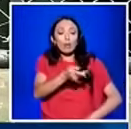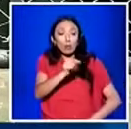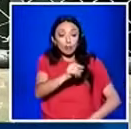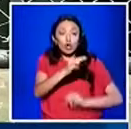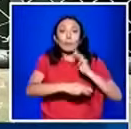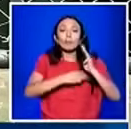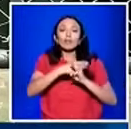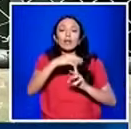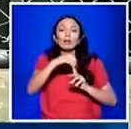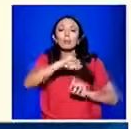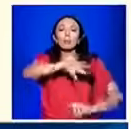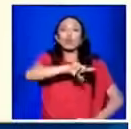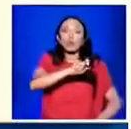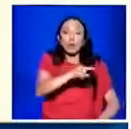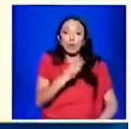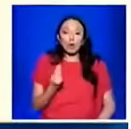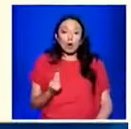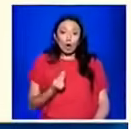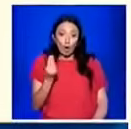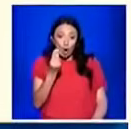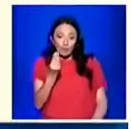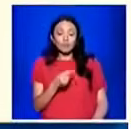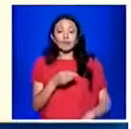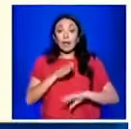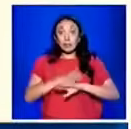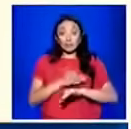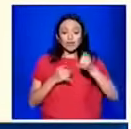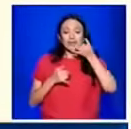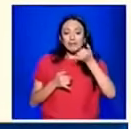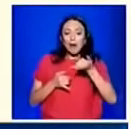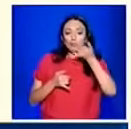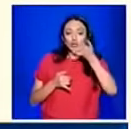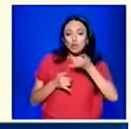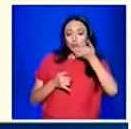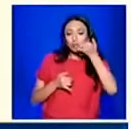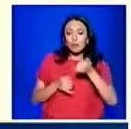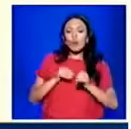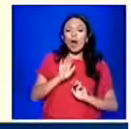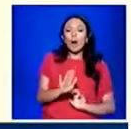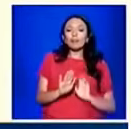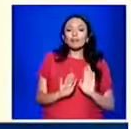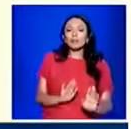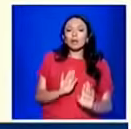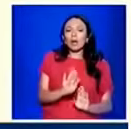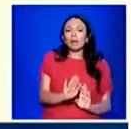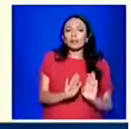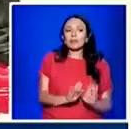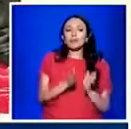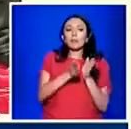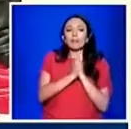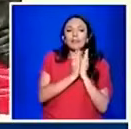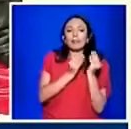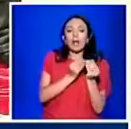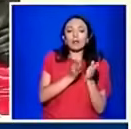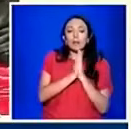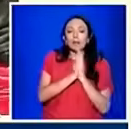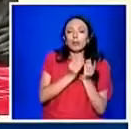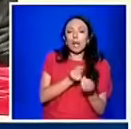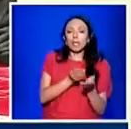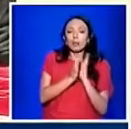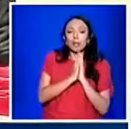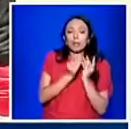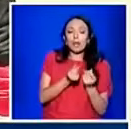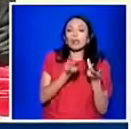de la mitad del mundo a un joven, quien recibía llamadas de desconocidos que intentaban extorsionarlo para